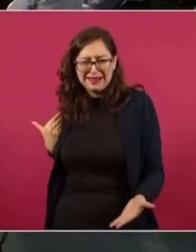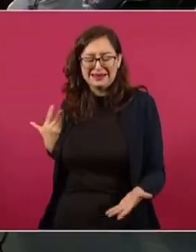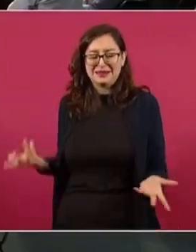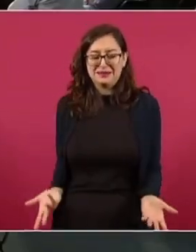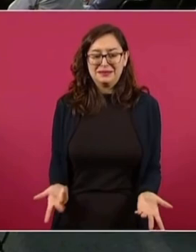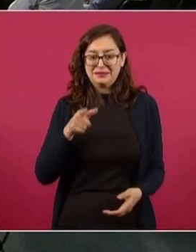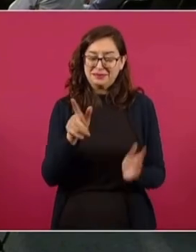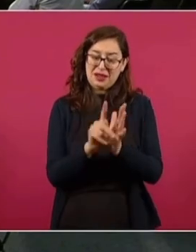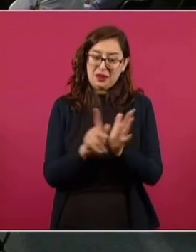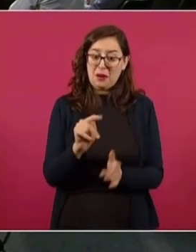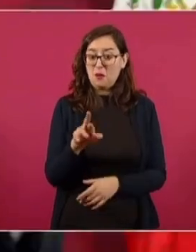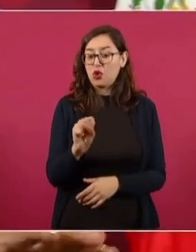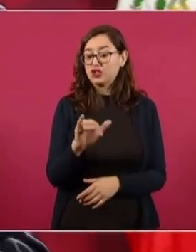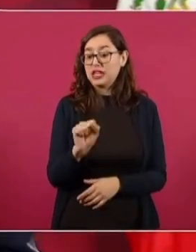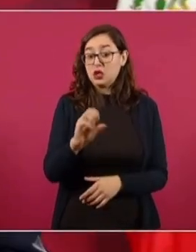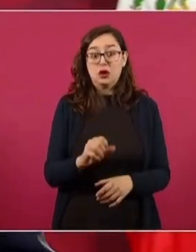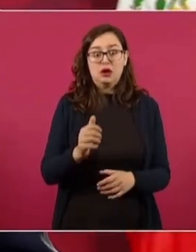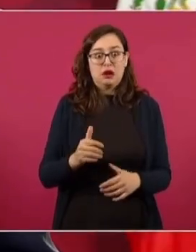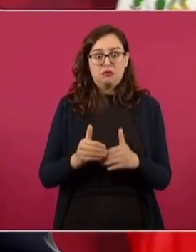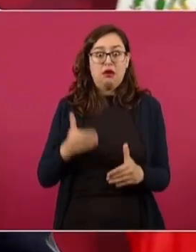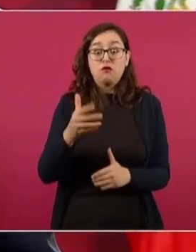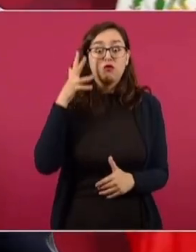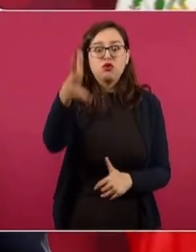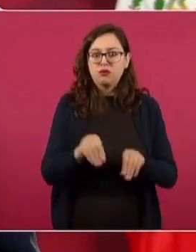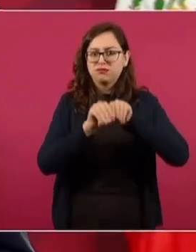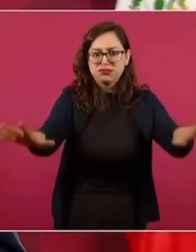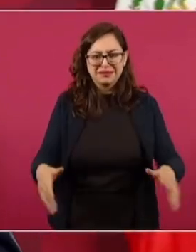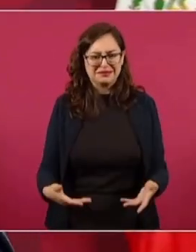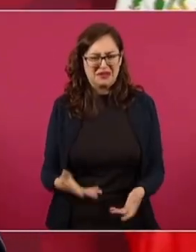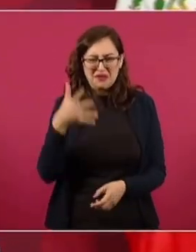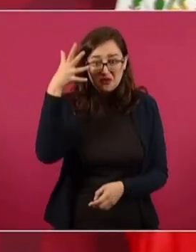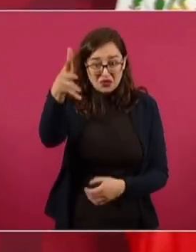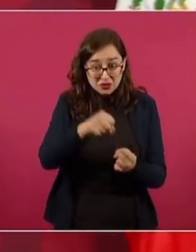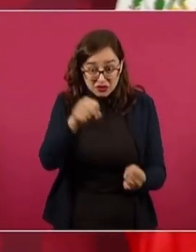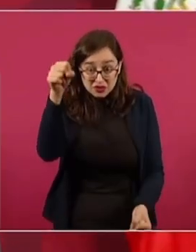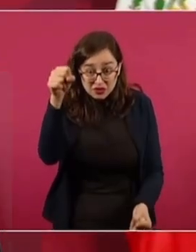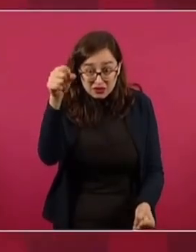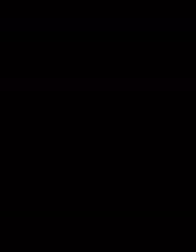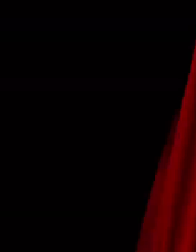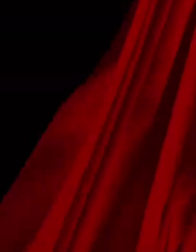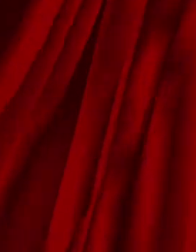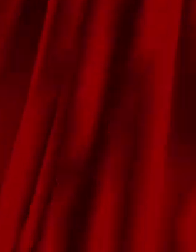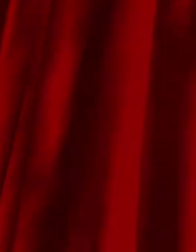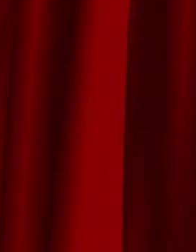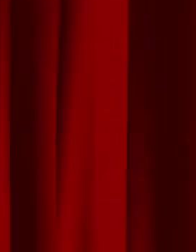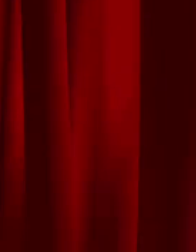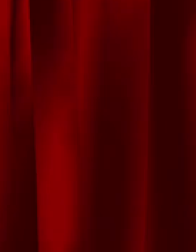una revista muy sensacionalista. No nos adelantemos. Vamos a esperar.